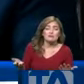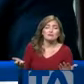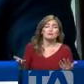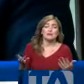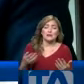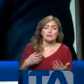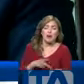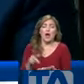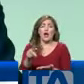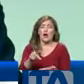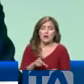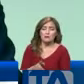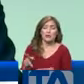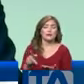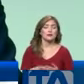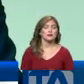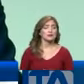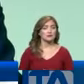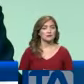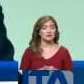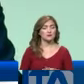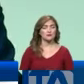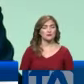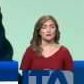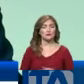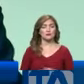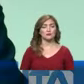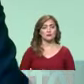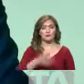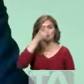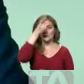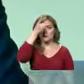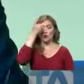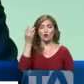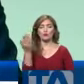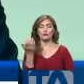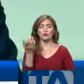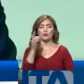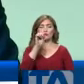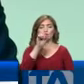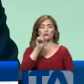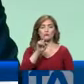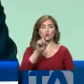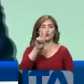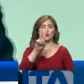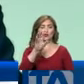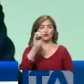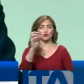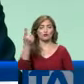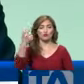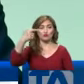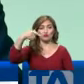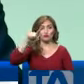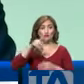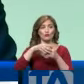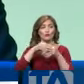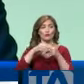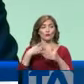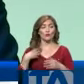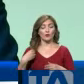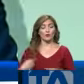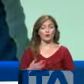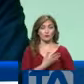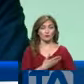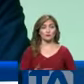venido recibiendo sus dividendos tenemos una deuda acumulada con los jubilados de 1.200 millones de ory desde que son el señor presidente